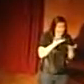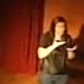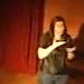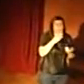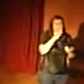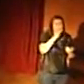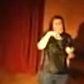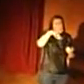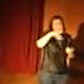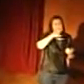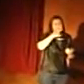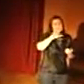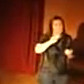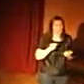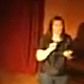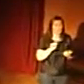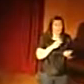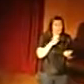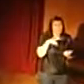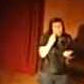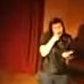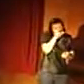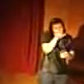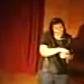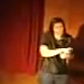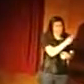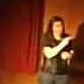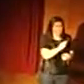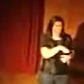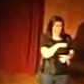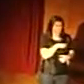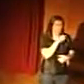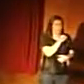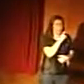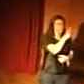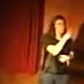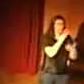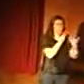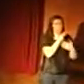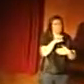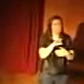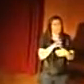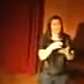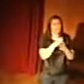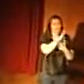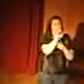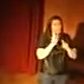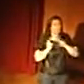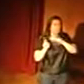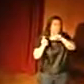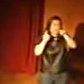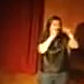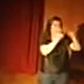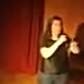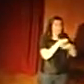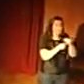canella el viejo no es un hombre que llega a España en 1820 recorre toda Europa y que y que hace